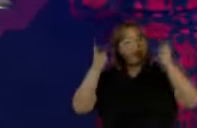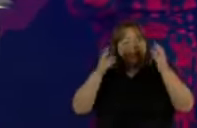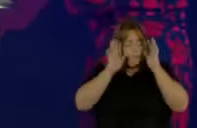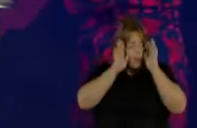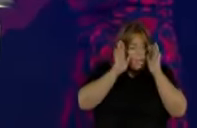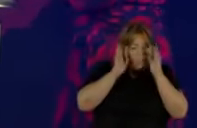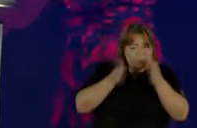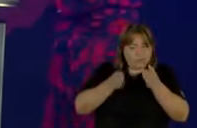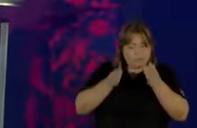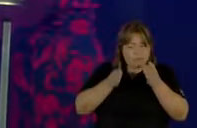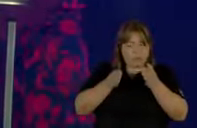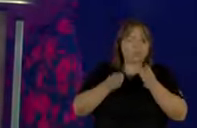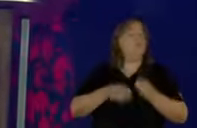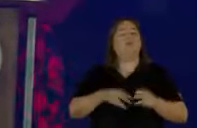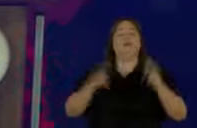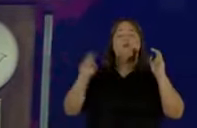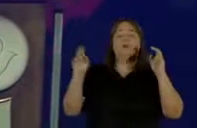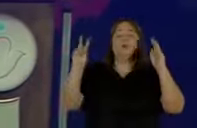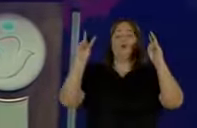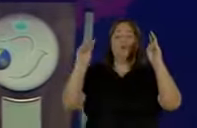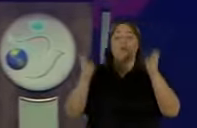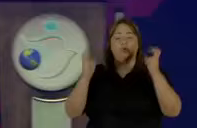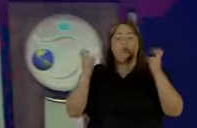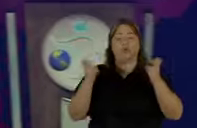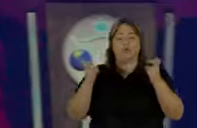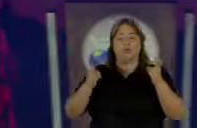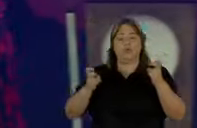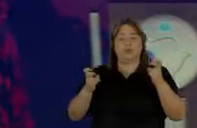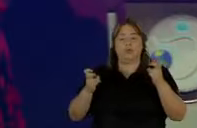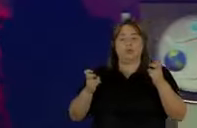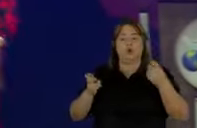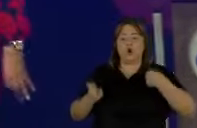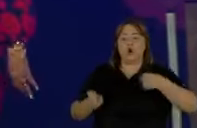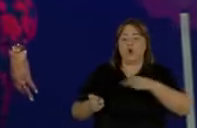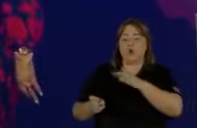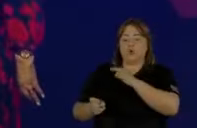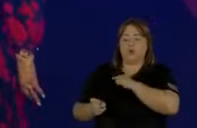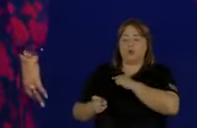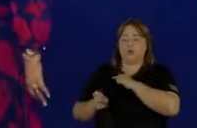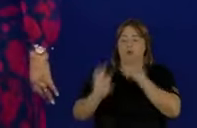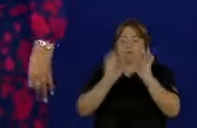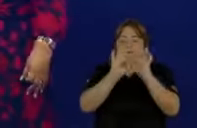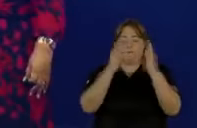y se llama, el tema, el título es Somos Familia.